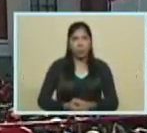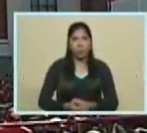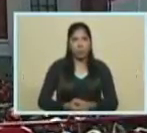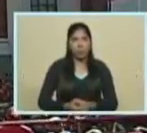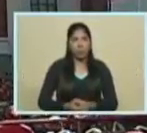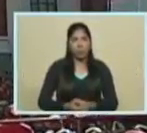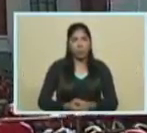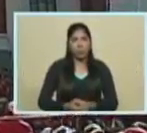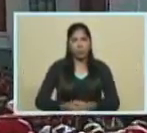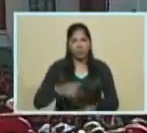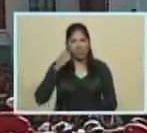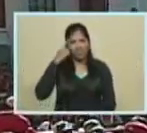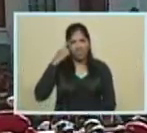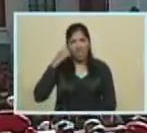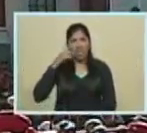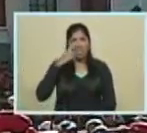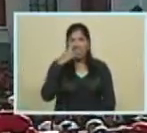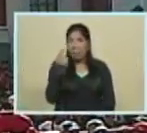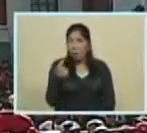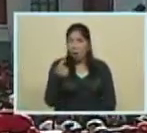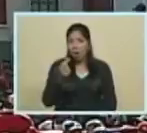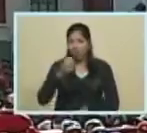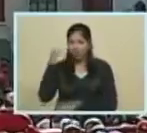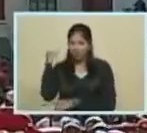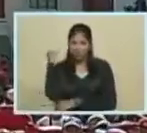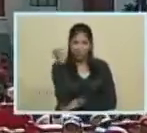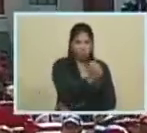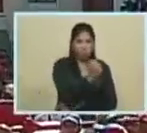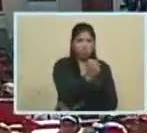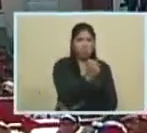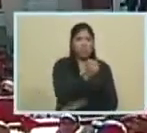desde el asesinato de Zamora,